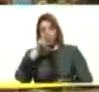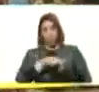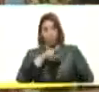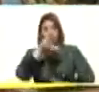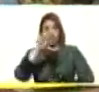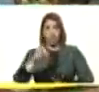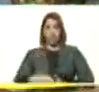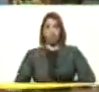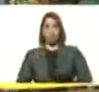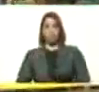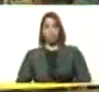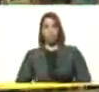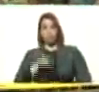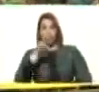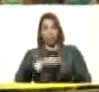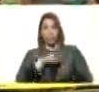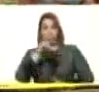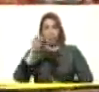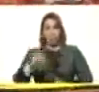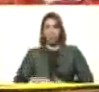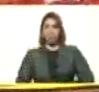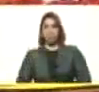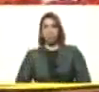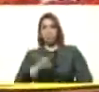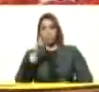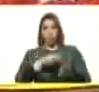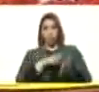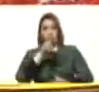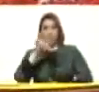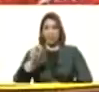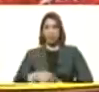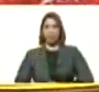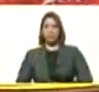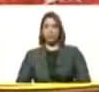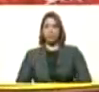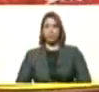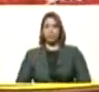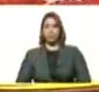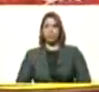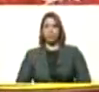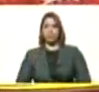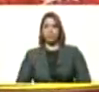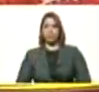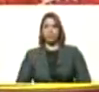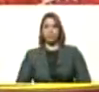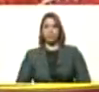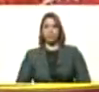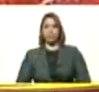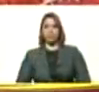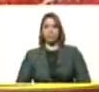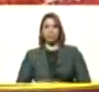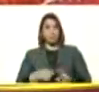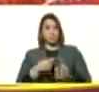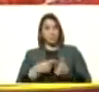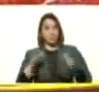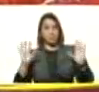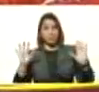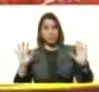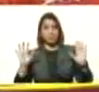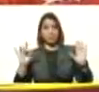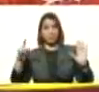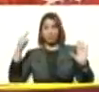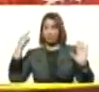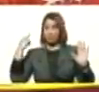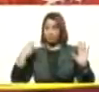2030, 2030, 2030. Y para entonces